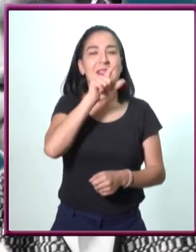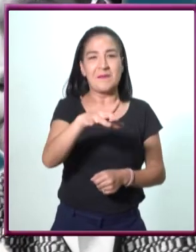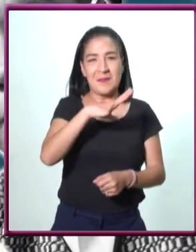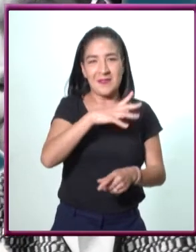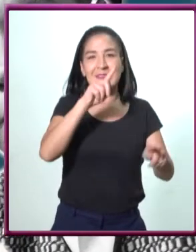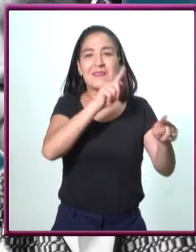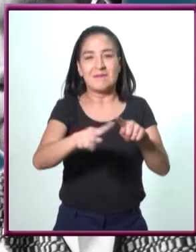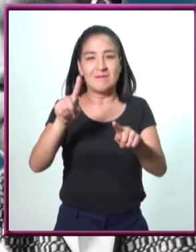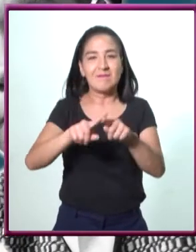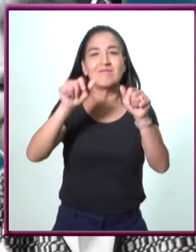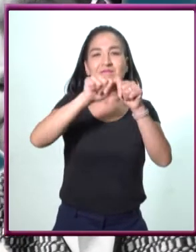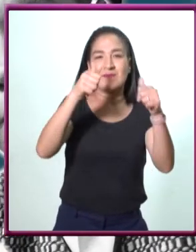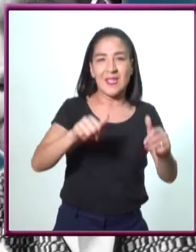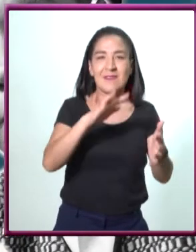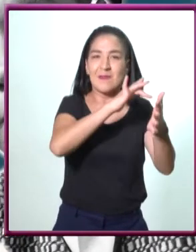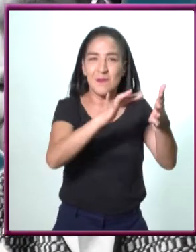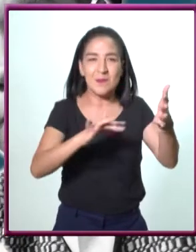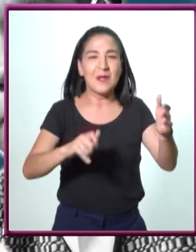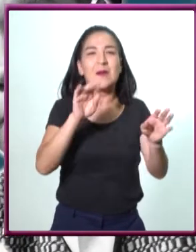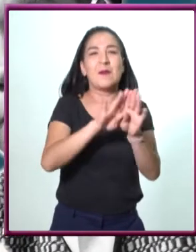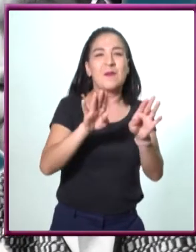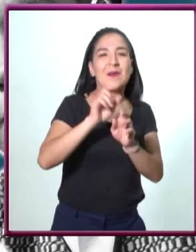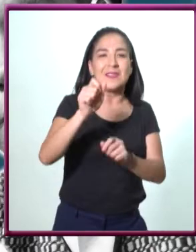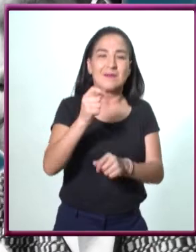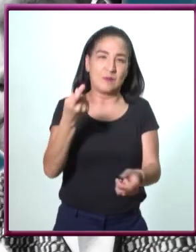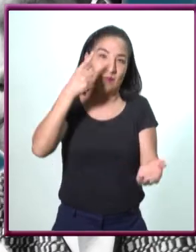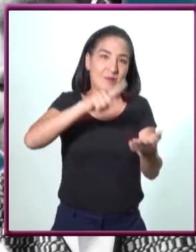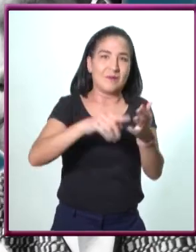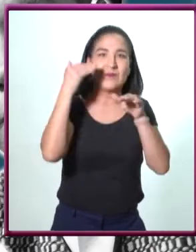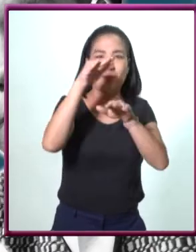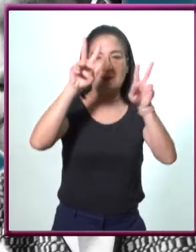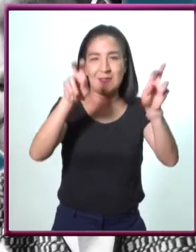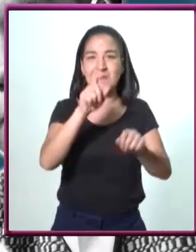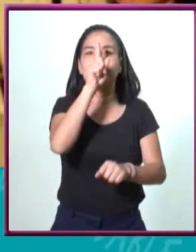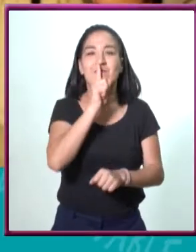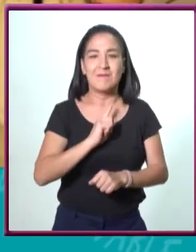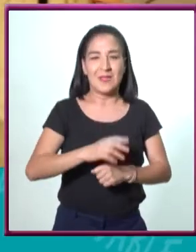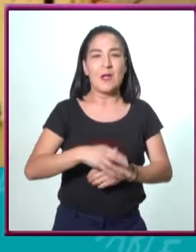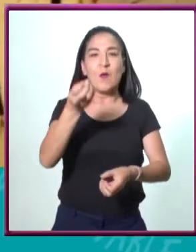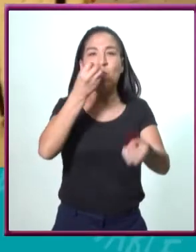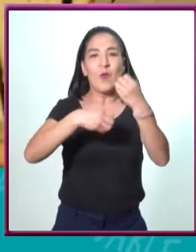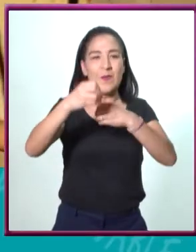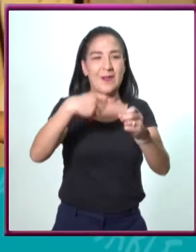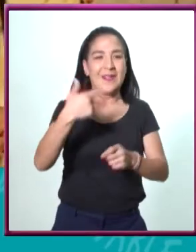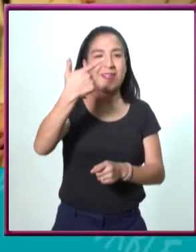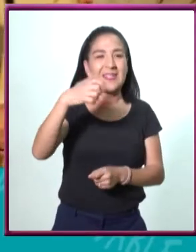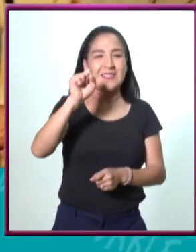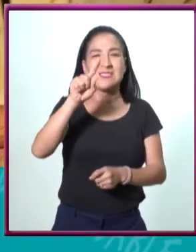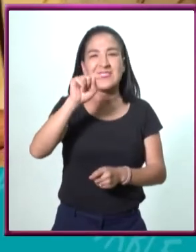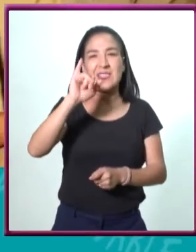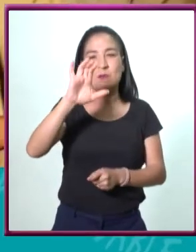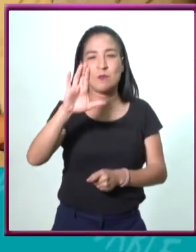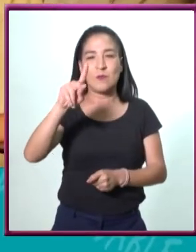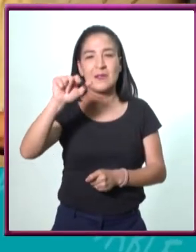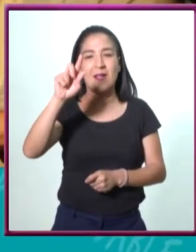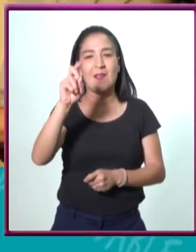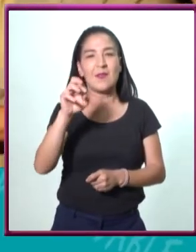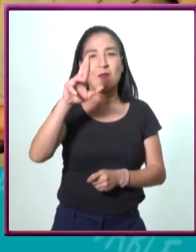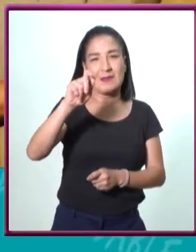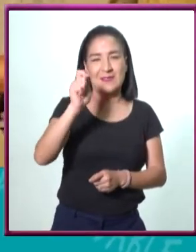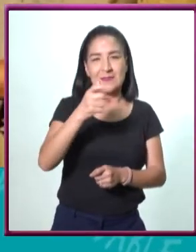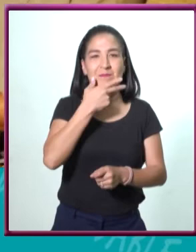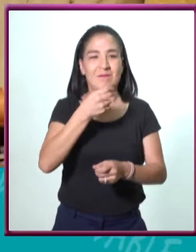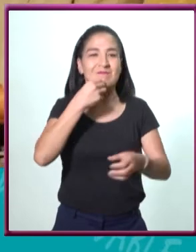también tenemos grandes obras de ficción con dilemas que giran en torno a las mentiras. La obra El Gesticulador, escrita por